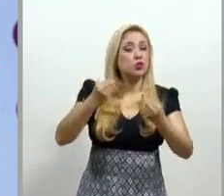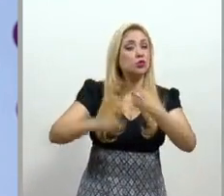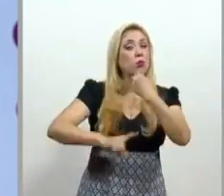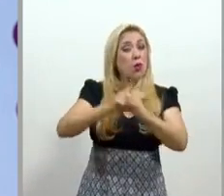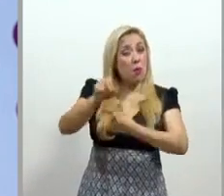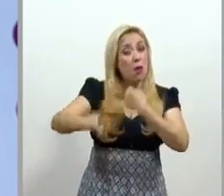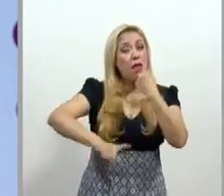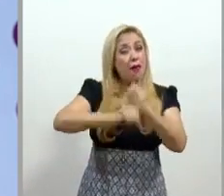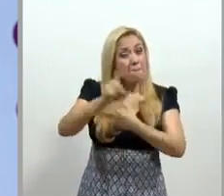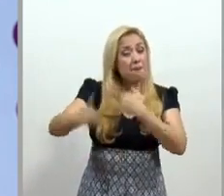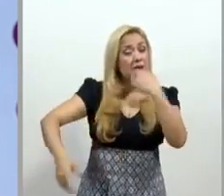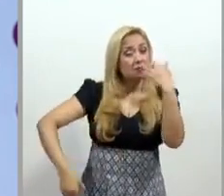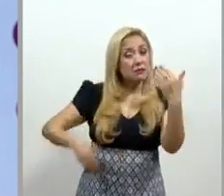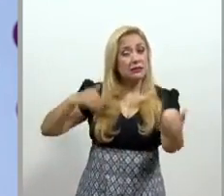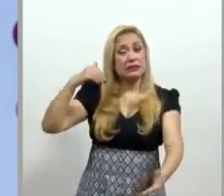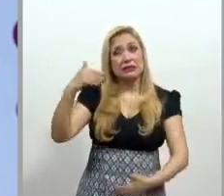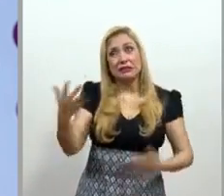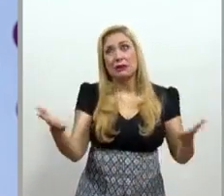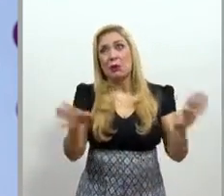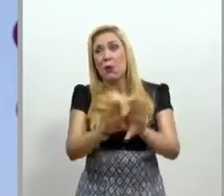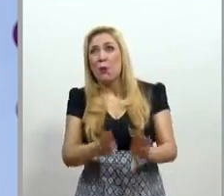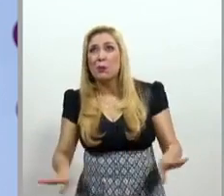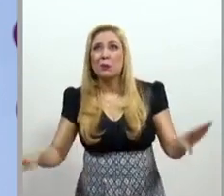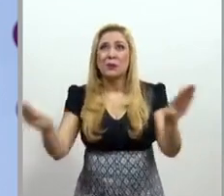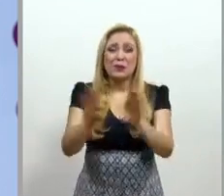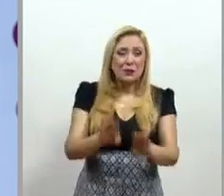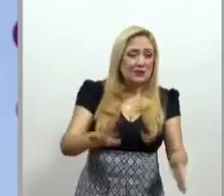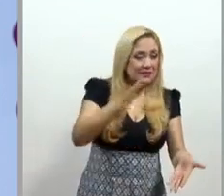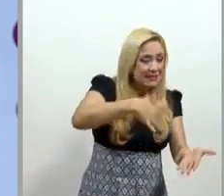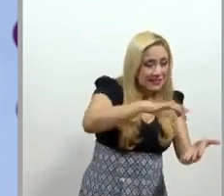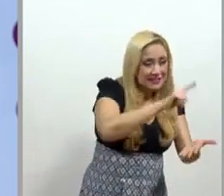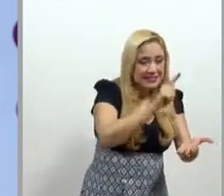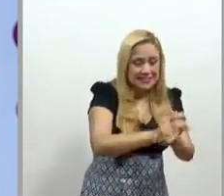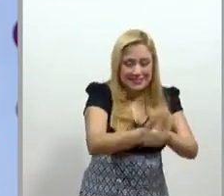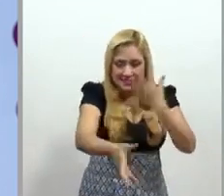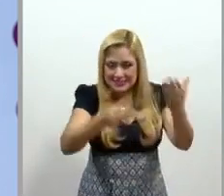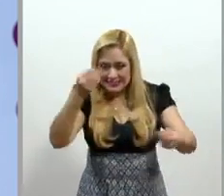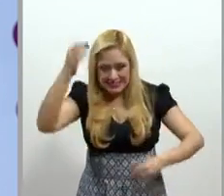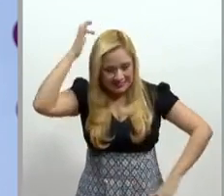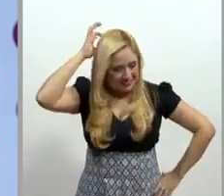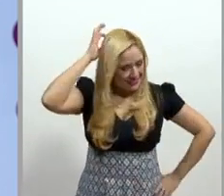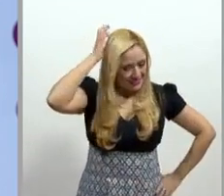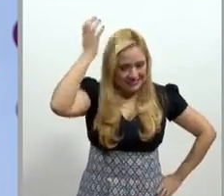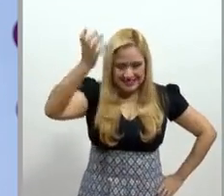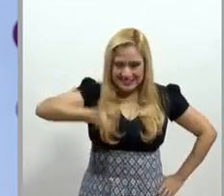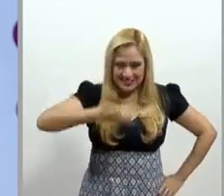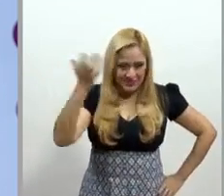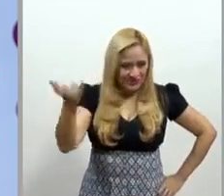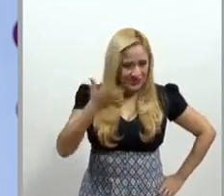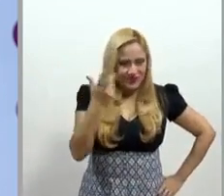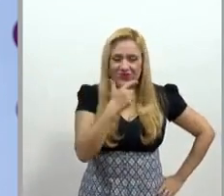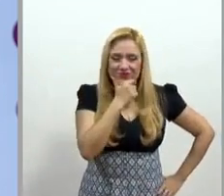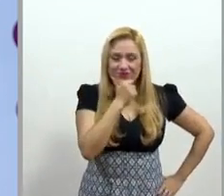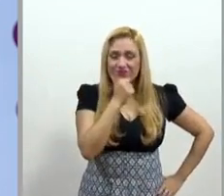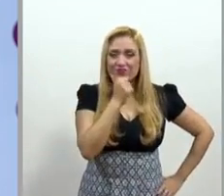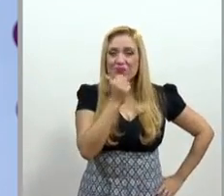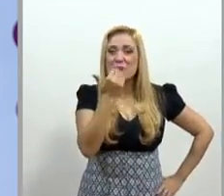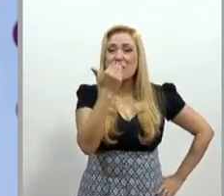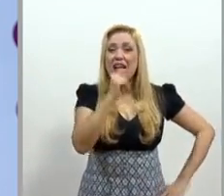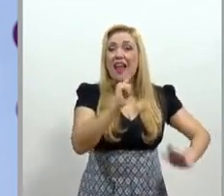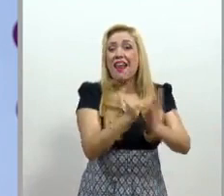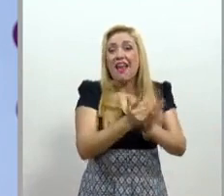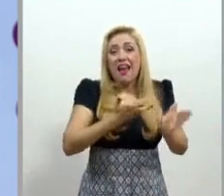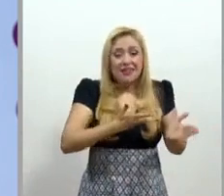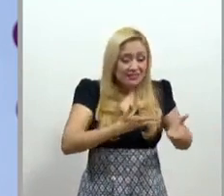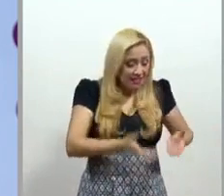problemas conceptuales, teóricos, procesales, porque muchas veces esa reparación no se va a poder realizar con los instrumentos